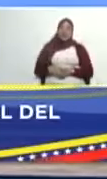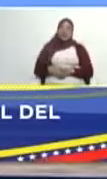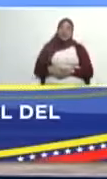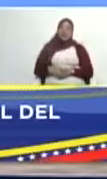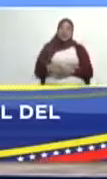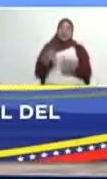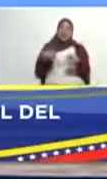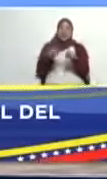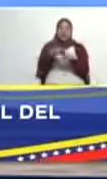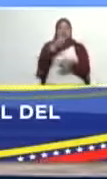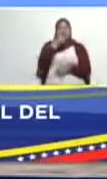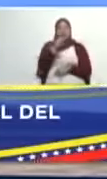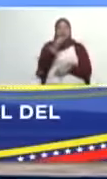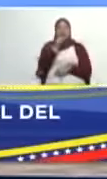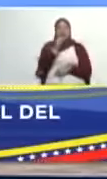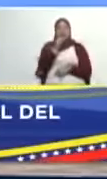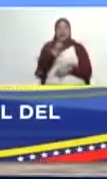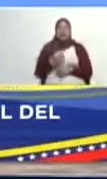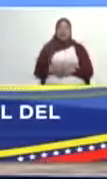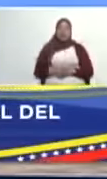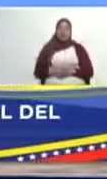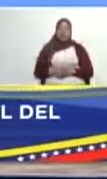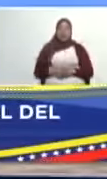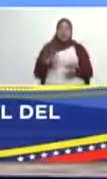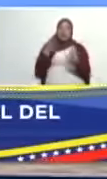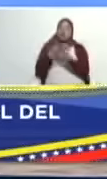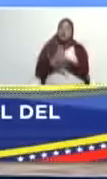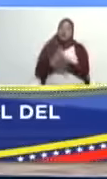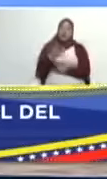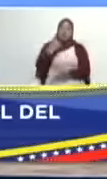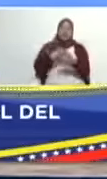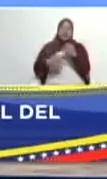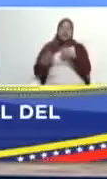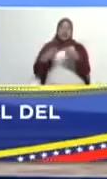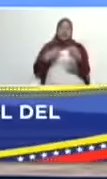hay buenas noticias en el campo de la recreación.